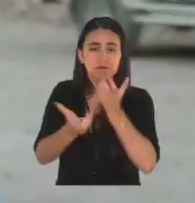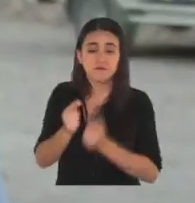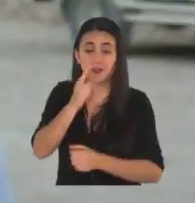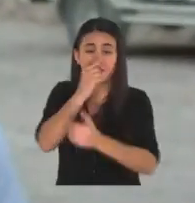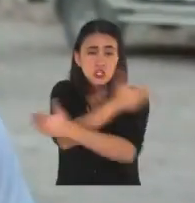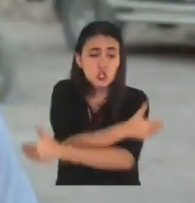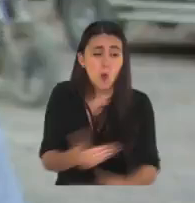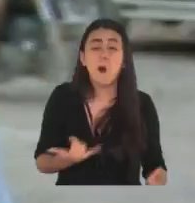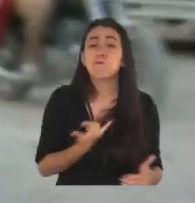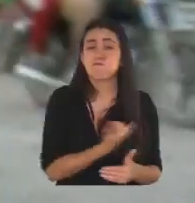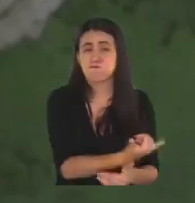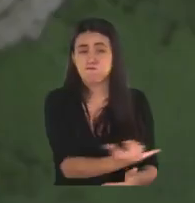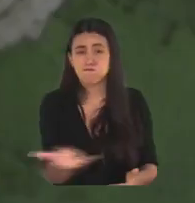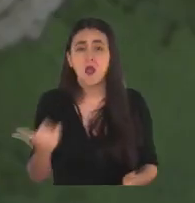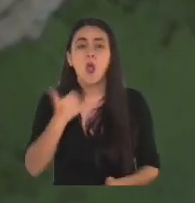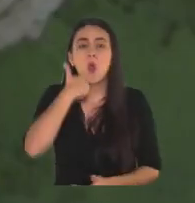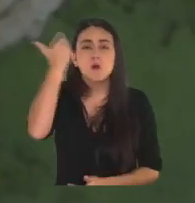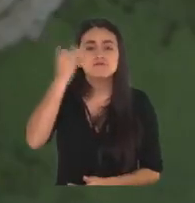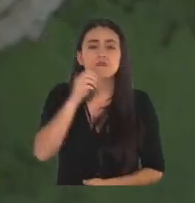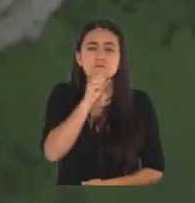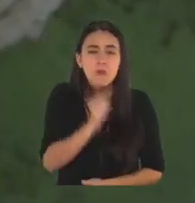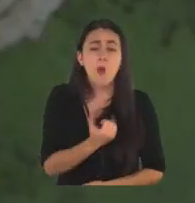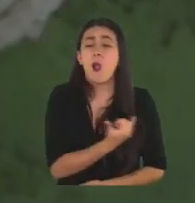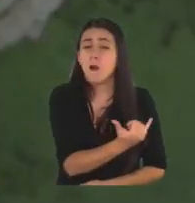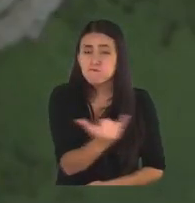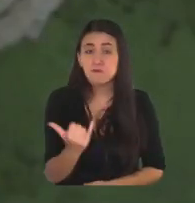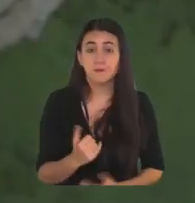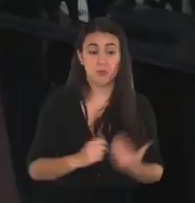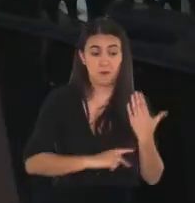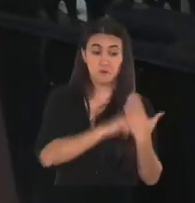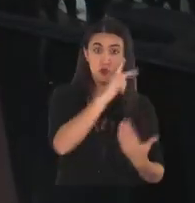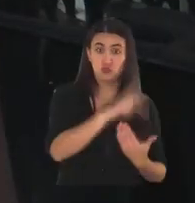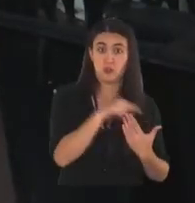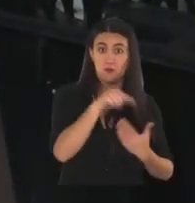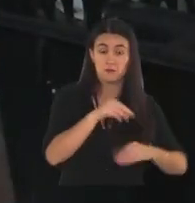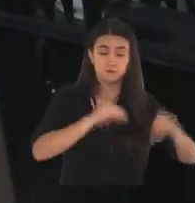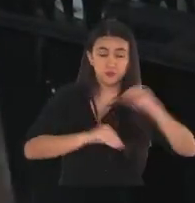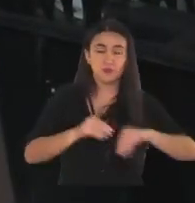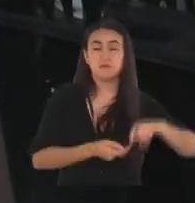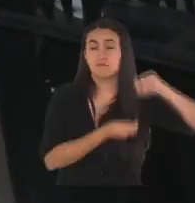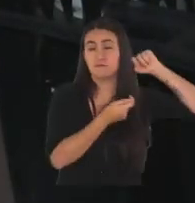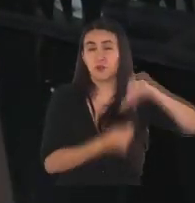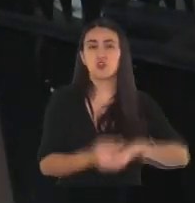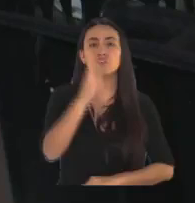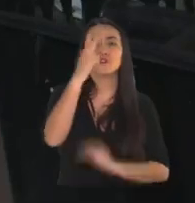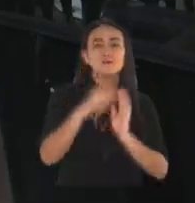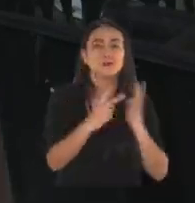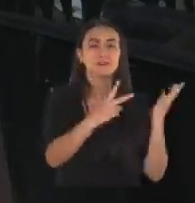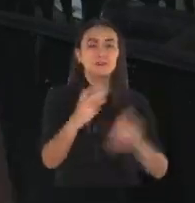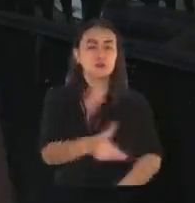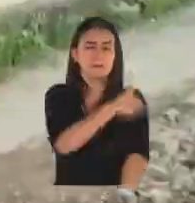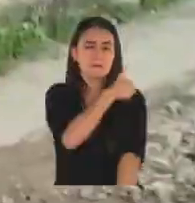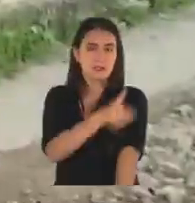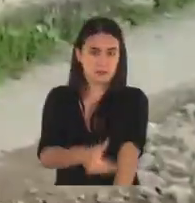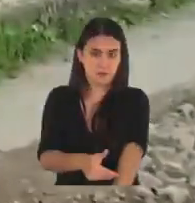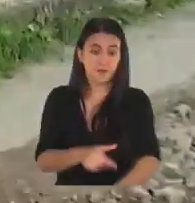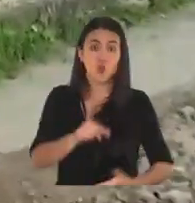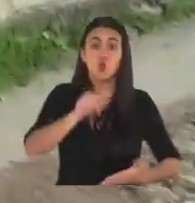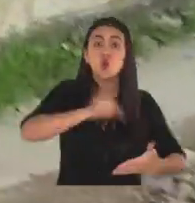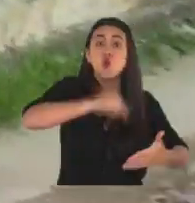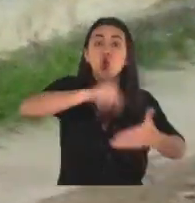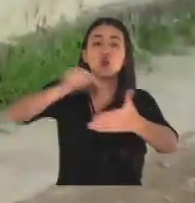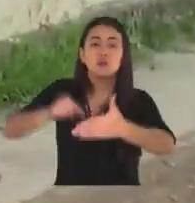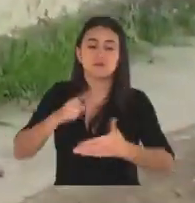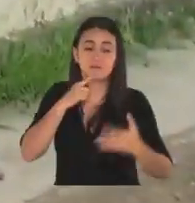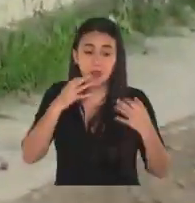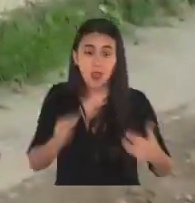niños pequeños, muchos abuelos. Para este proyecto se invirtieron 2.700 millones de pesos y según la empresa contratista, el avance es